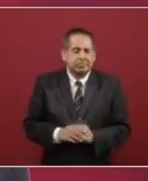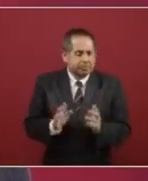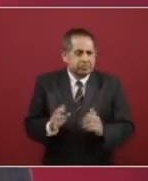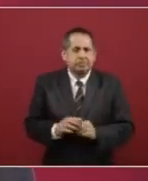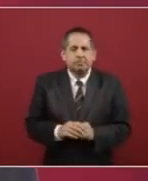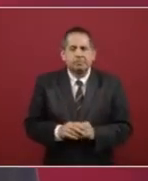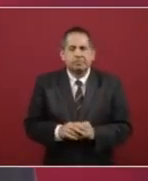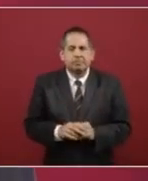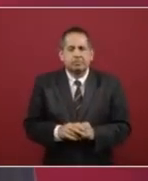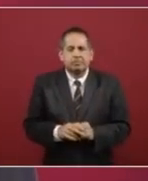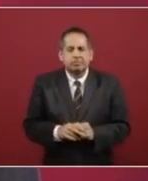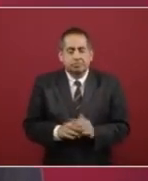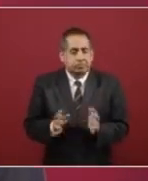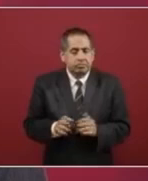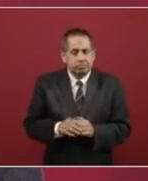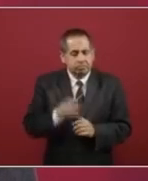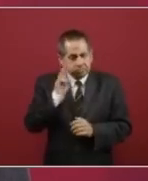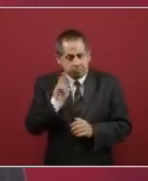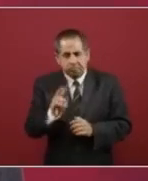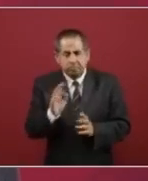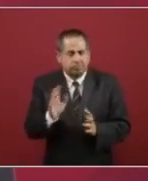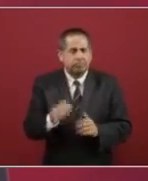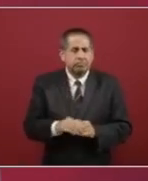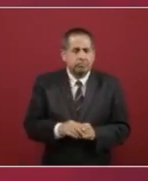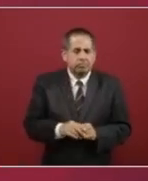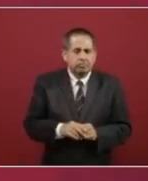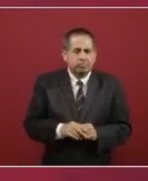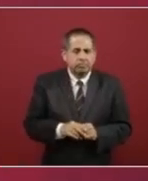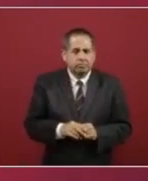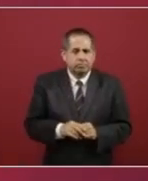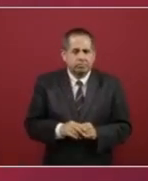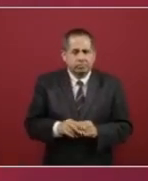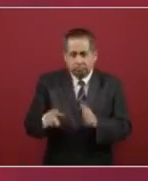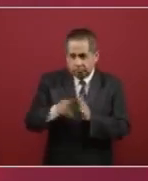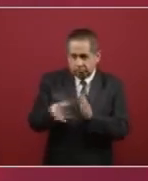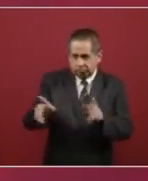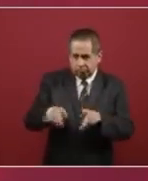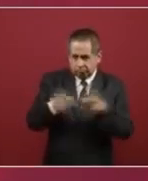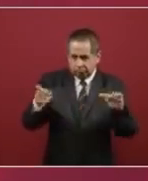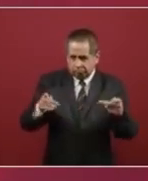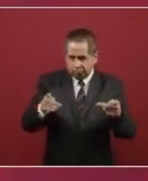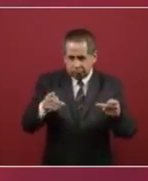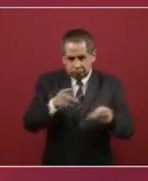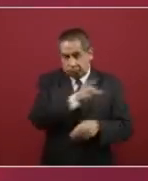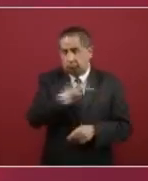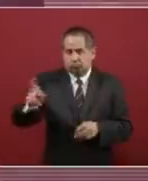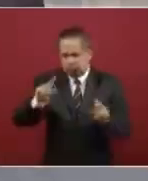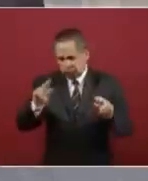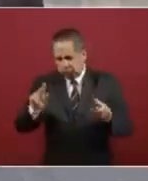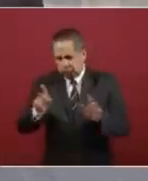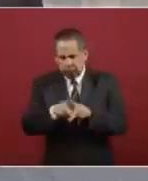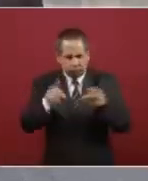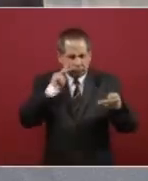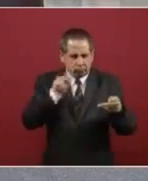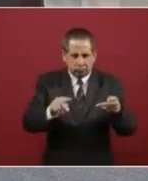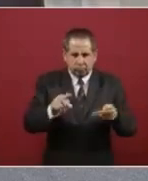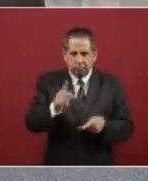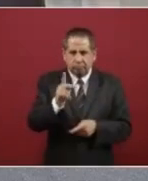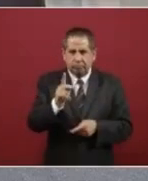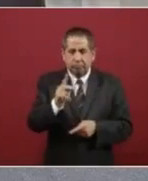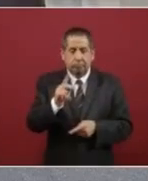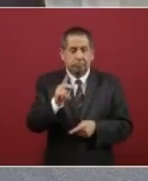Entonces vean los periódicos, no todos, pero sobre todo la prensa